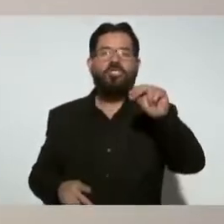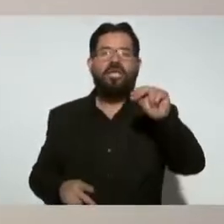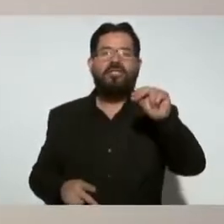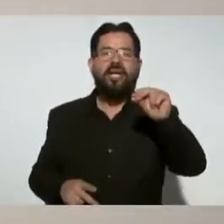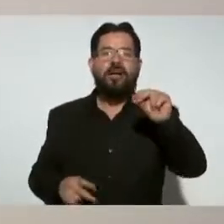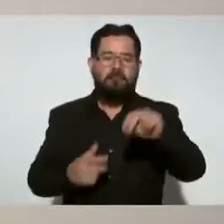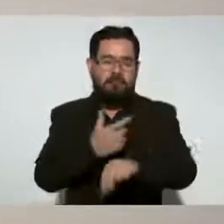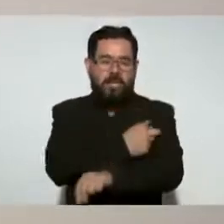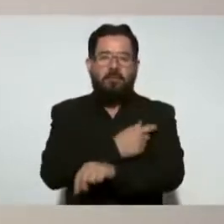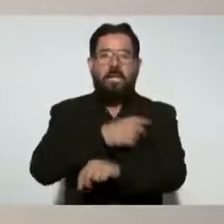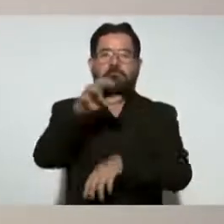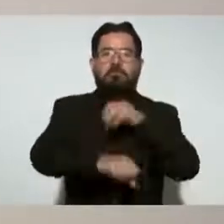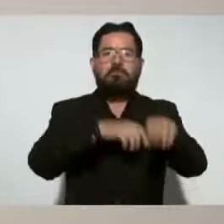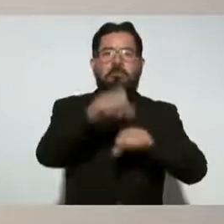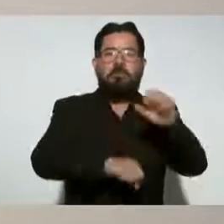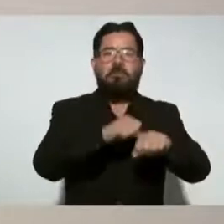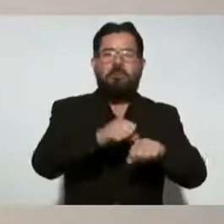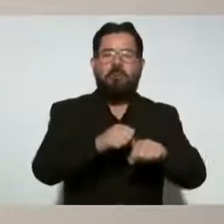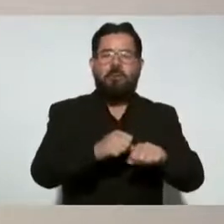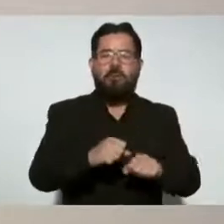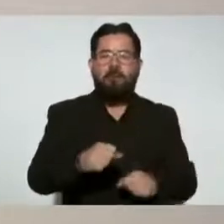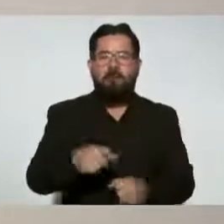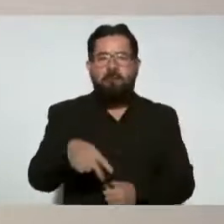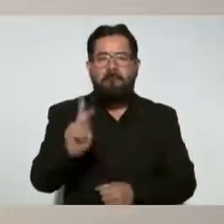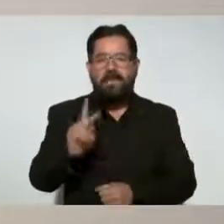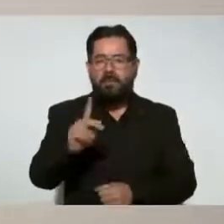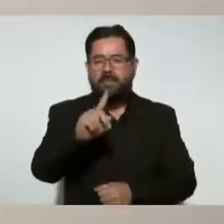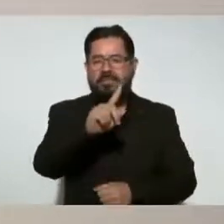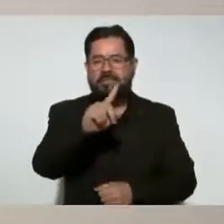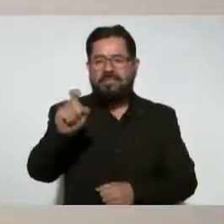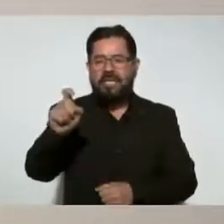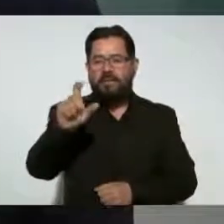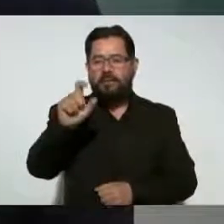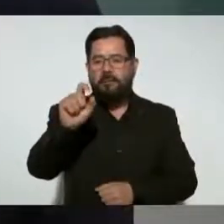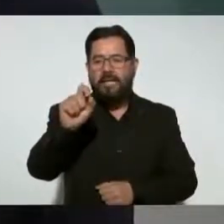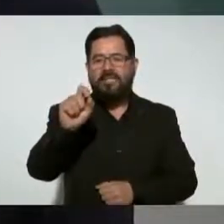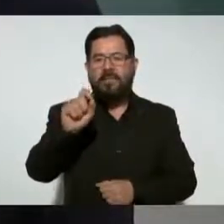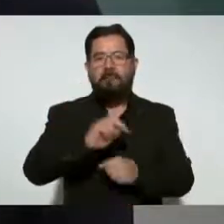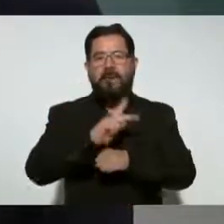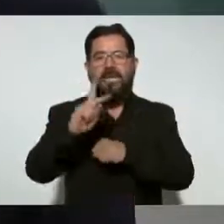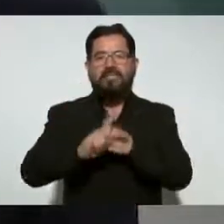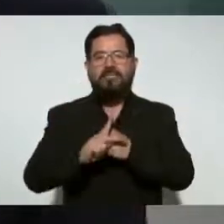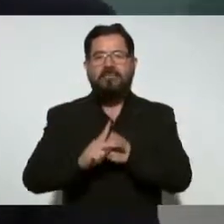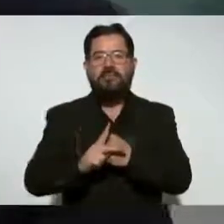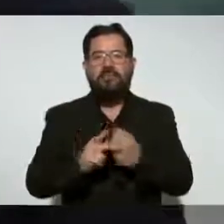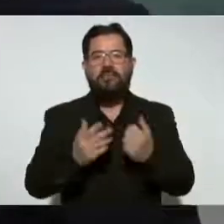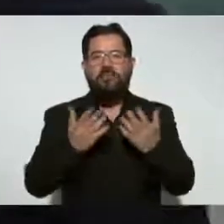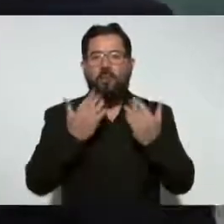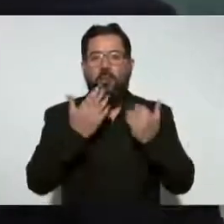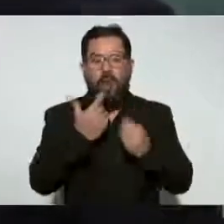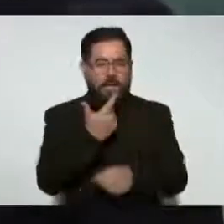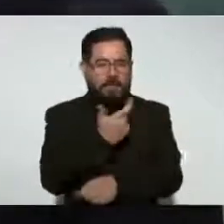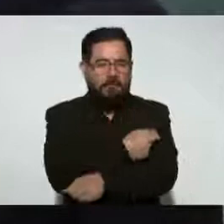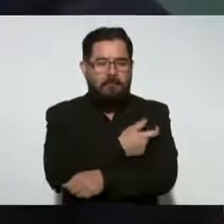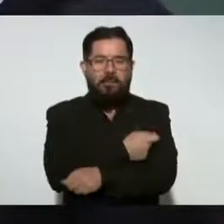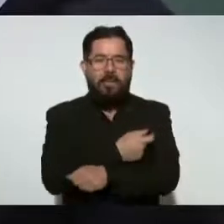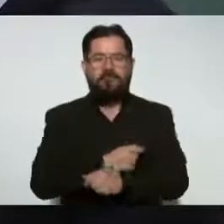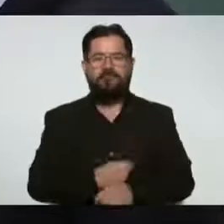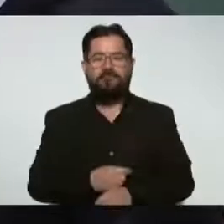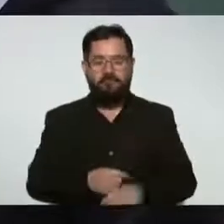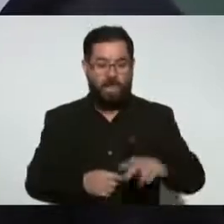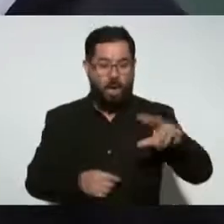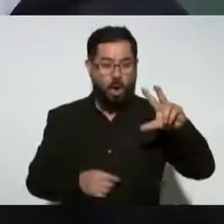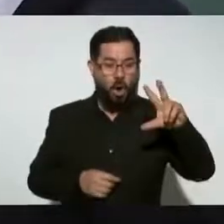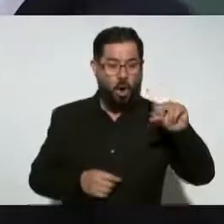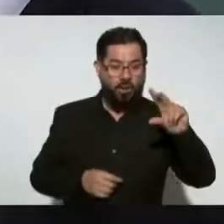120 países no tienen ni una sola dosis. Y de esos 80 que cuentan